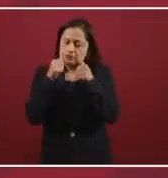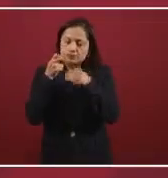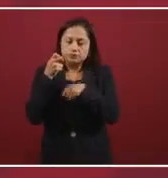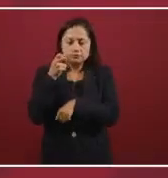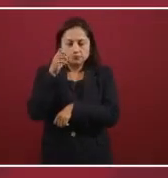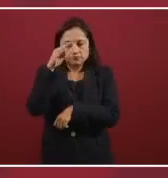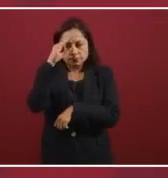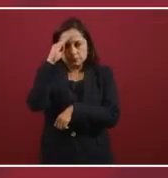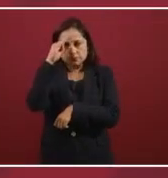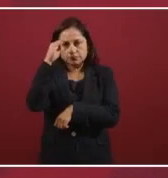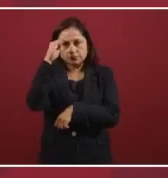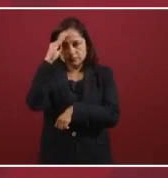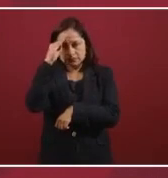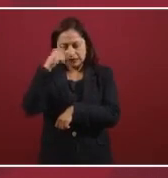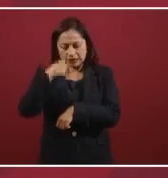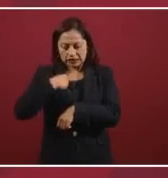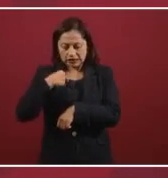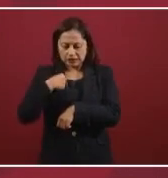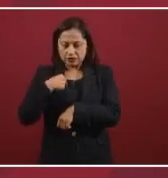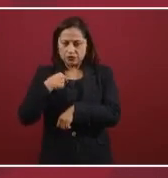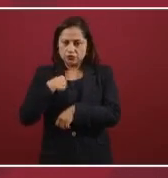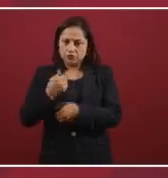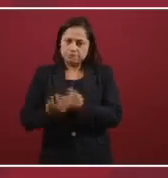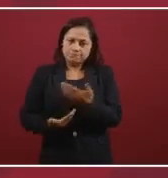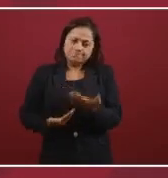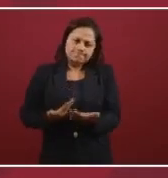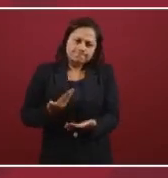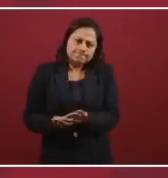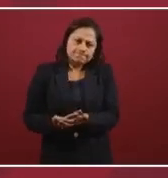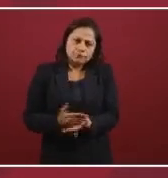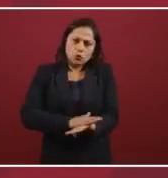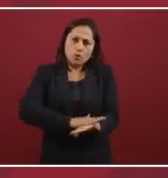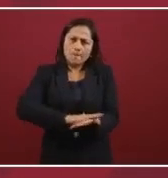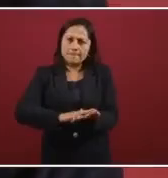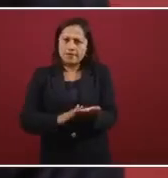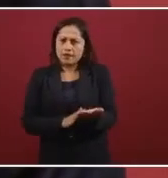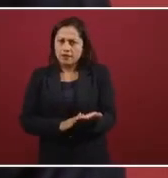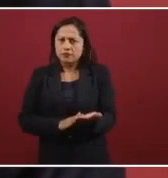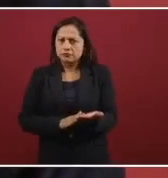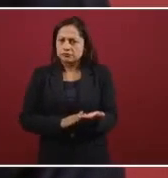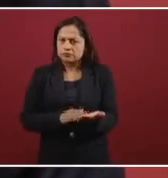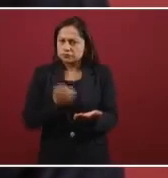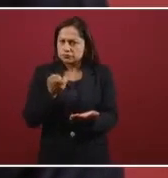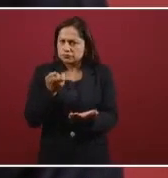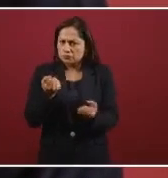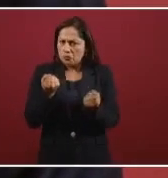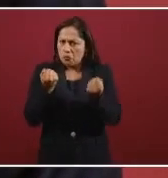actuar con humildad, el poder es humildad, siempre lo digo,